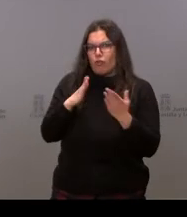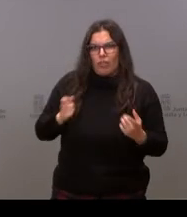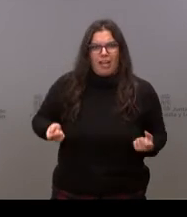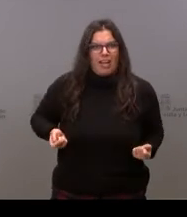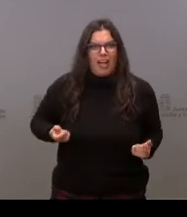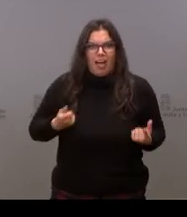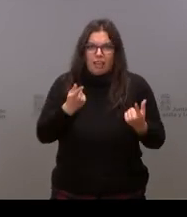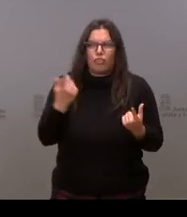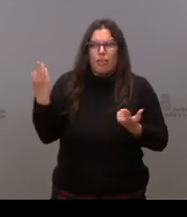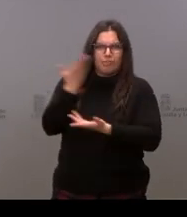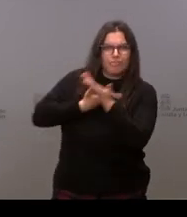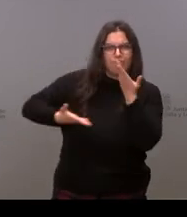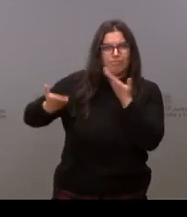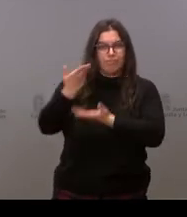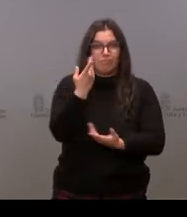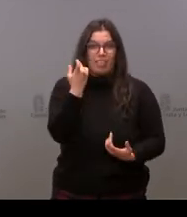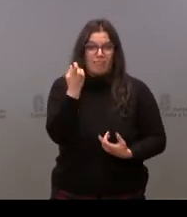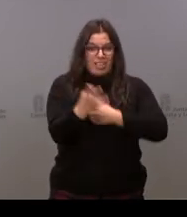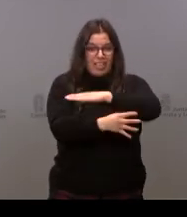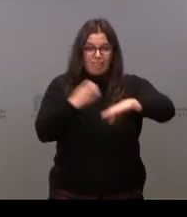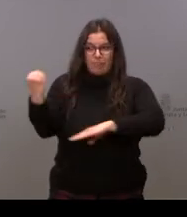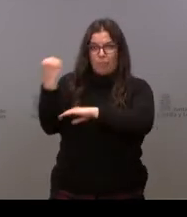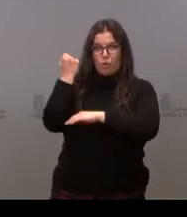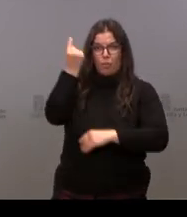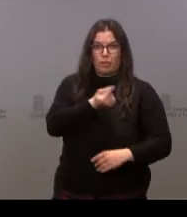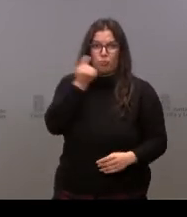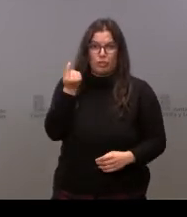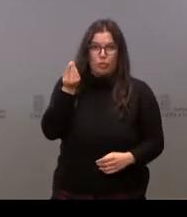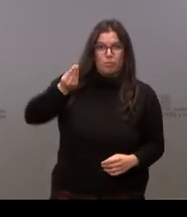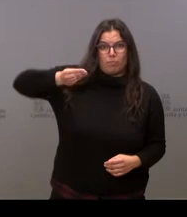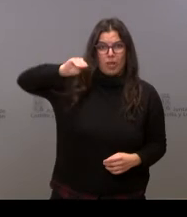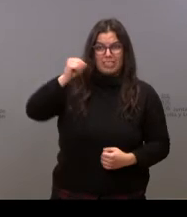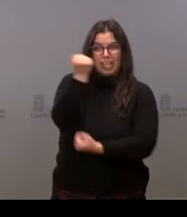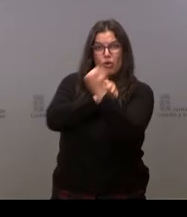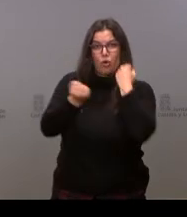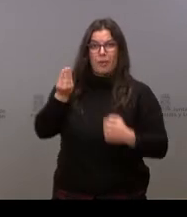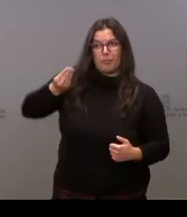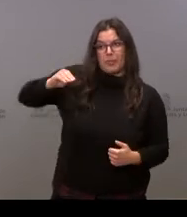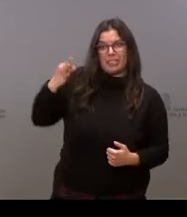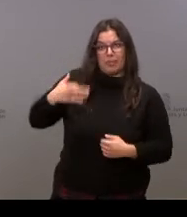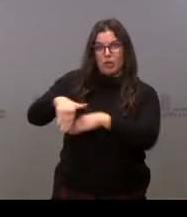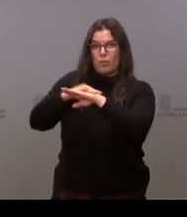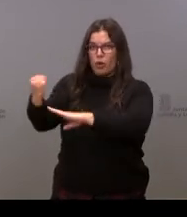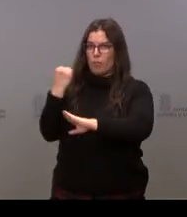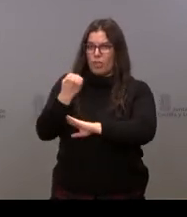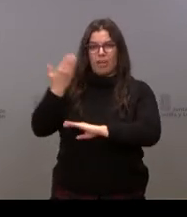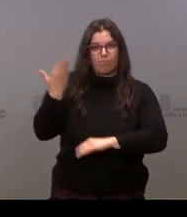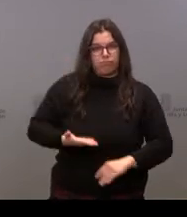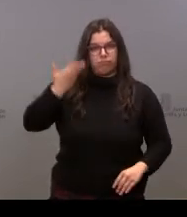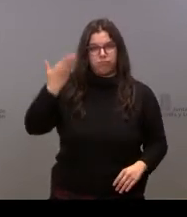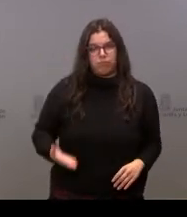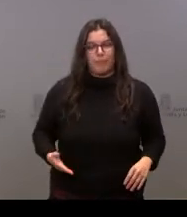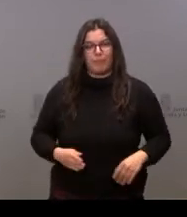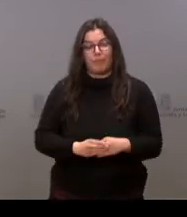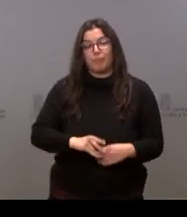y esa necesidad de respaldo presupuestario económico por parte del gobierno de españa' es fundamental por